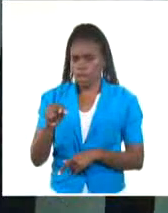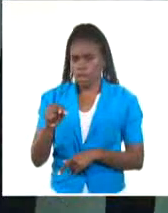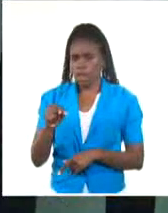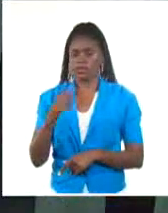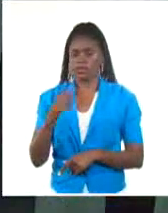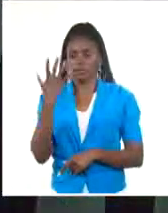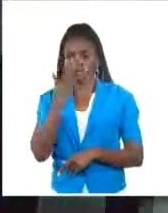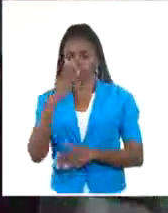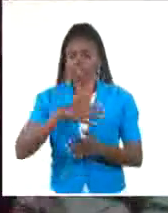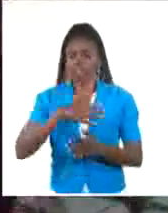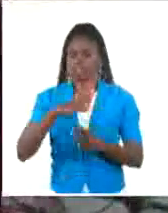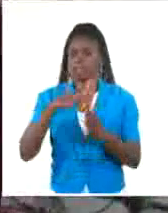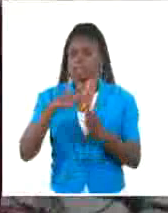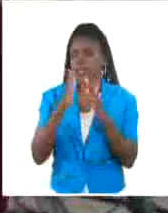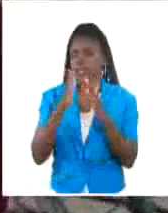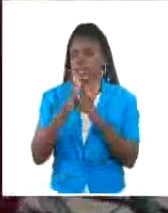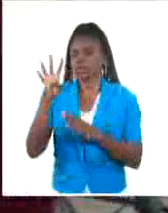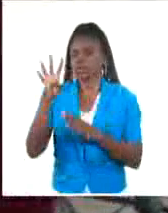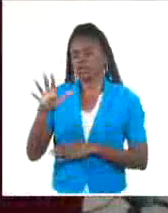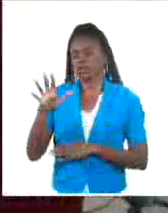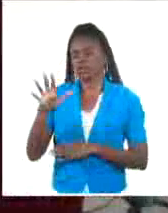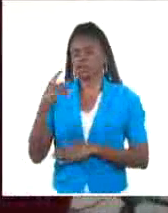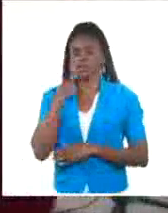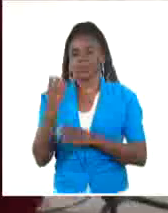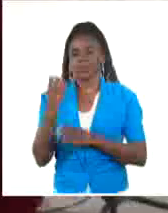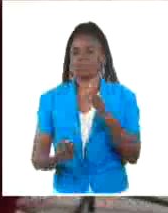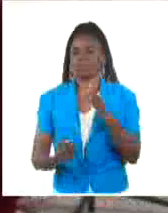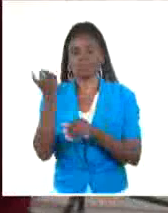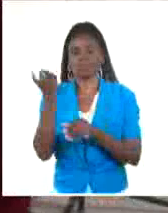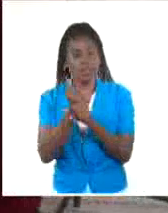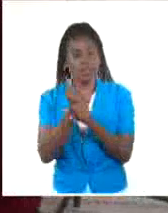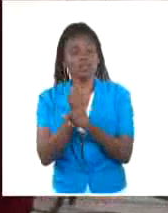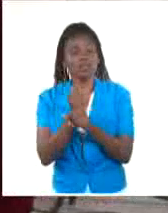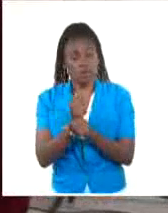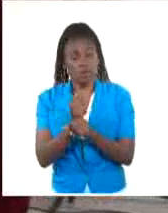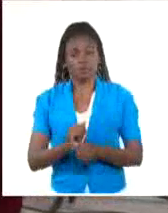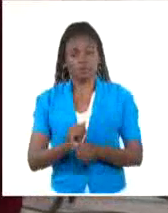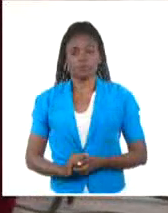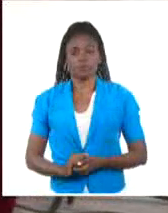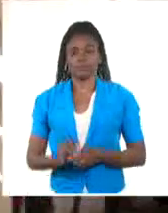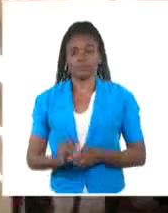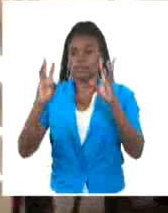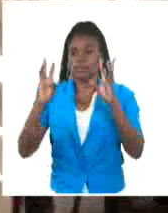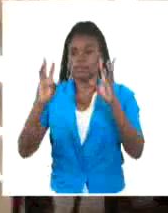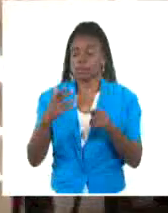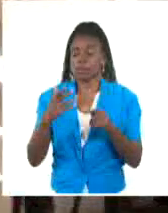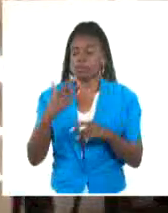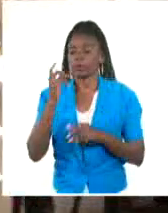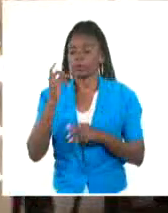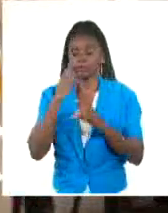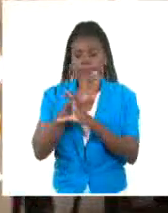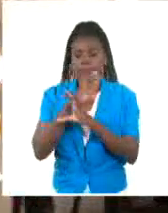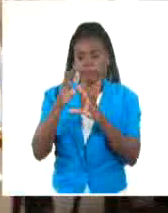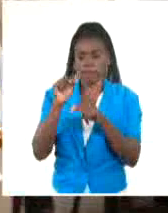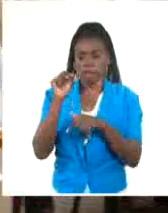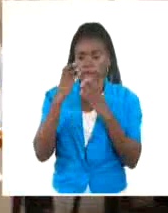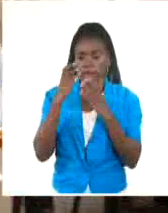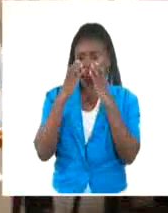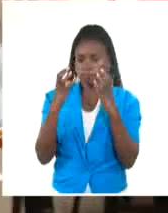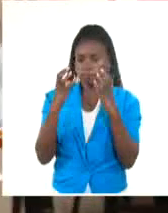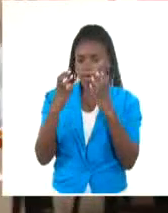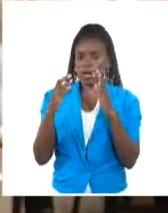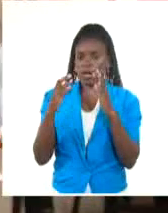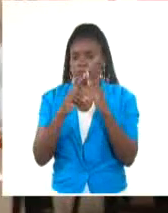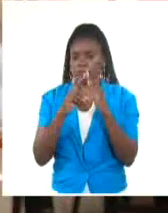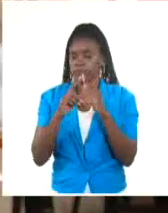distinguida la casa en sus 45 años de trabajo. Los resultados relevantes en la provincia y en los trabajos